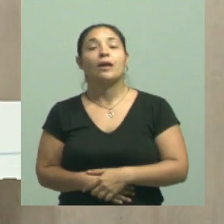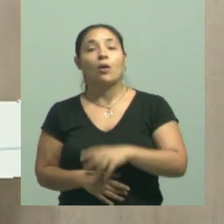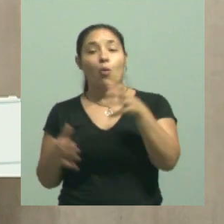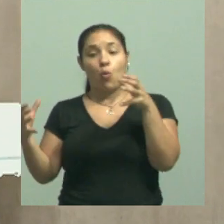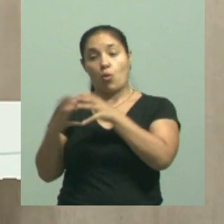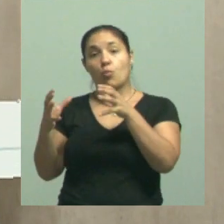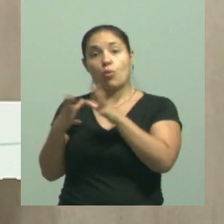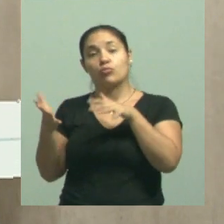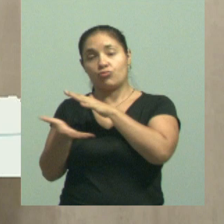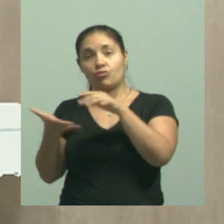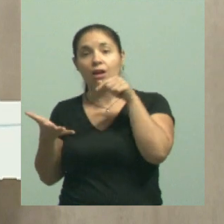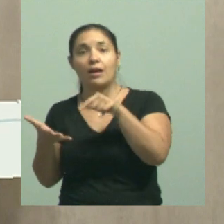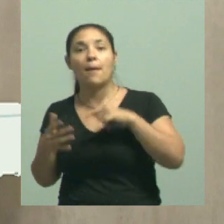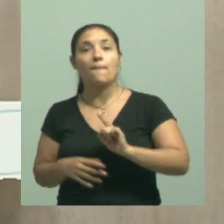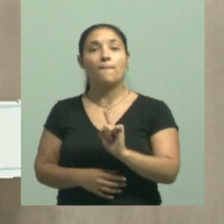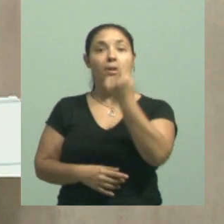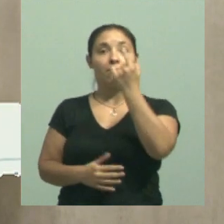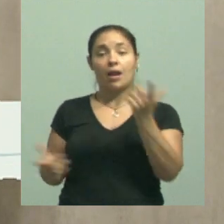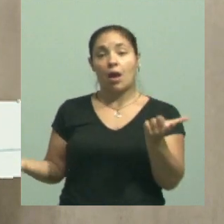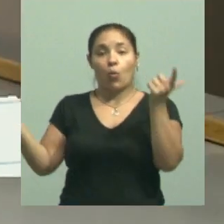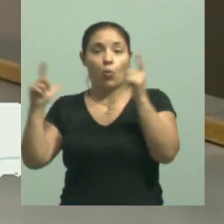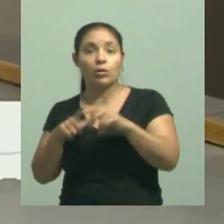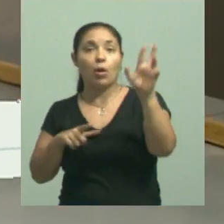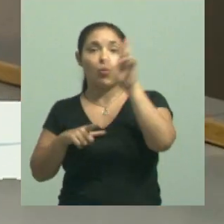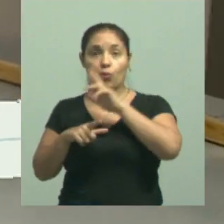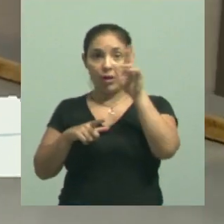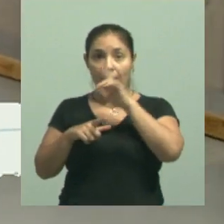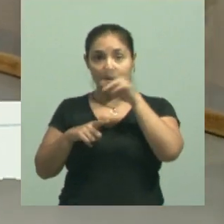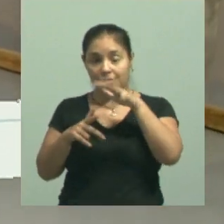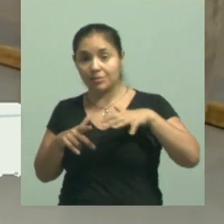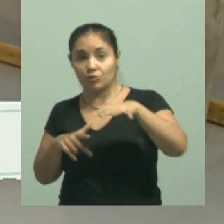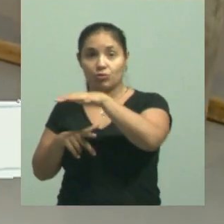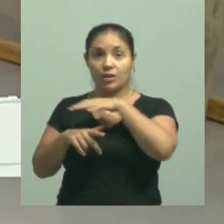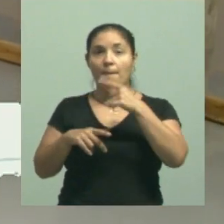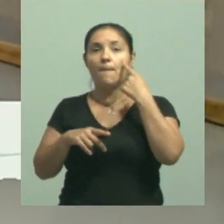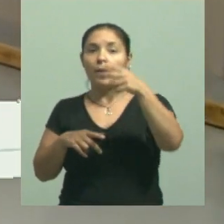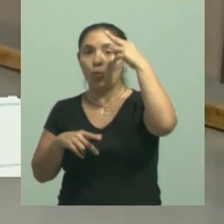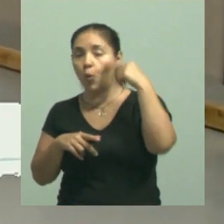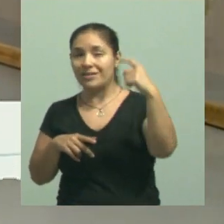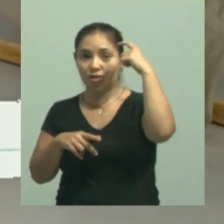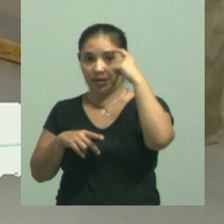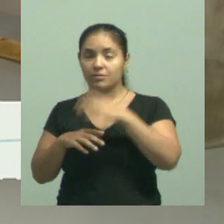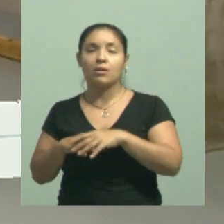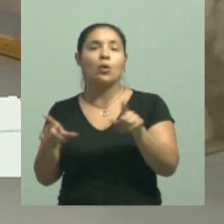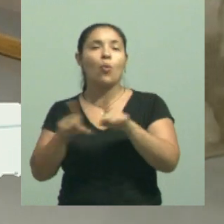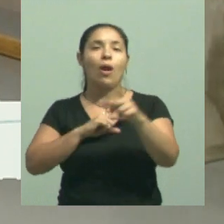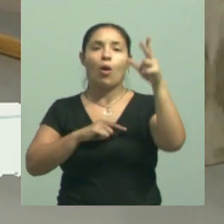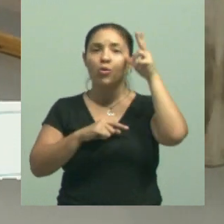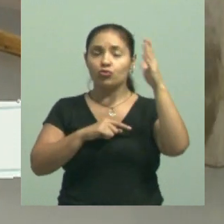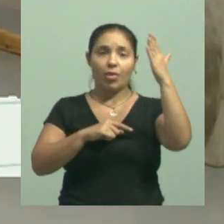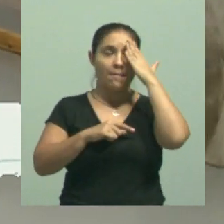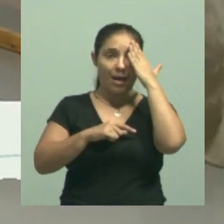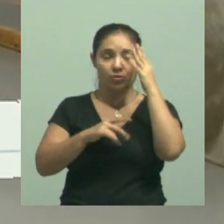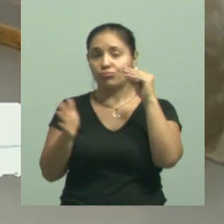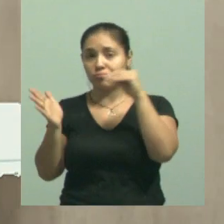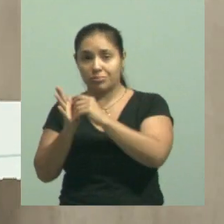hicieron el primer congreso de mujeres socialistas, y en 1910, en lo que hoy sería 8 de marzo, aunque para el calendario que tenían era 23 de